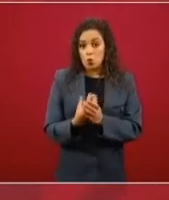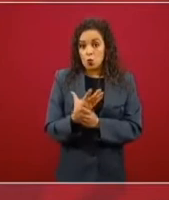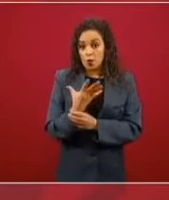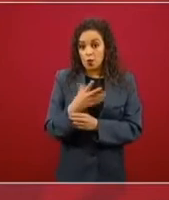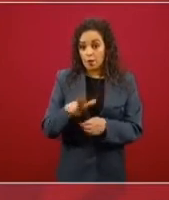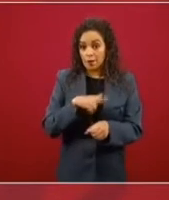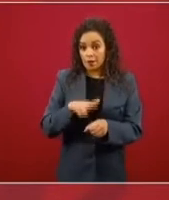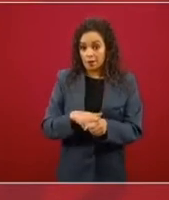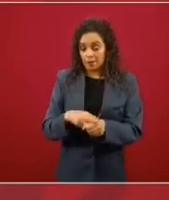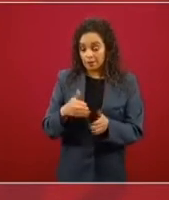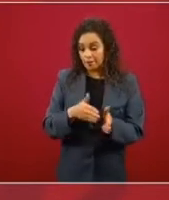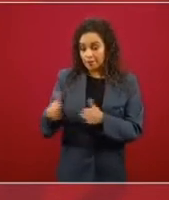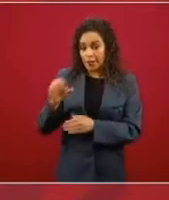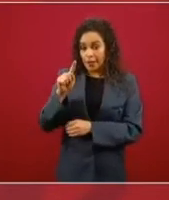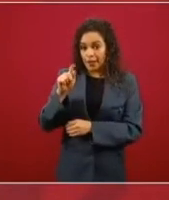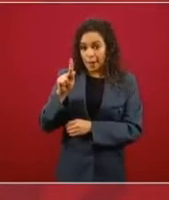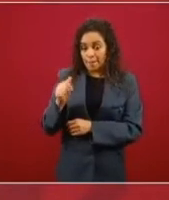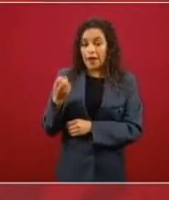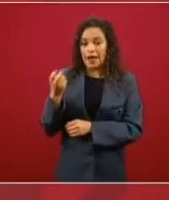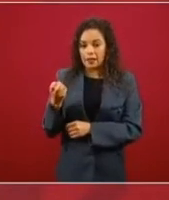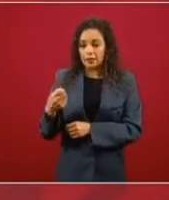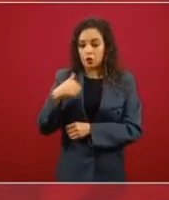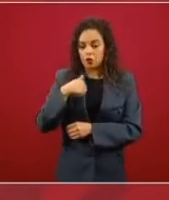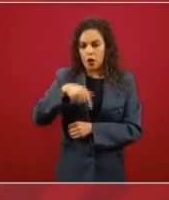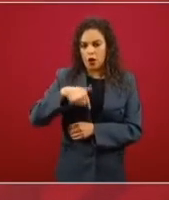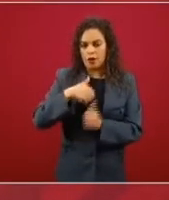O sea, tengo que estar aquí hasta el domingo,